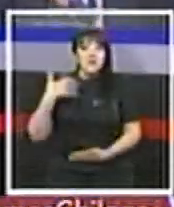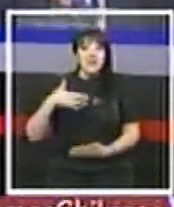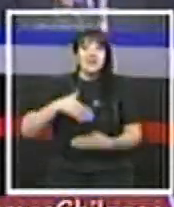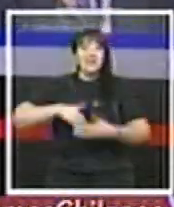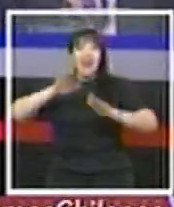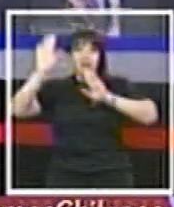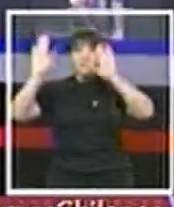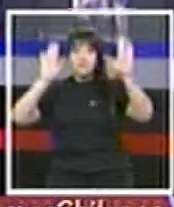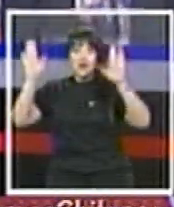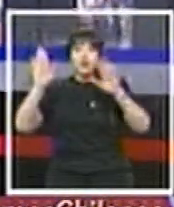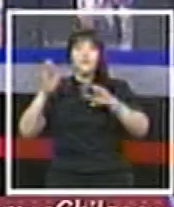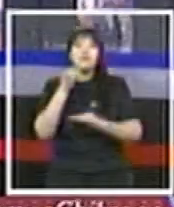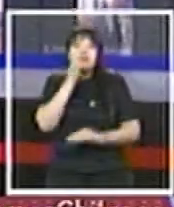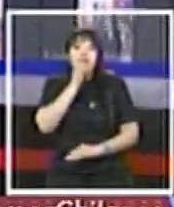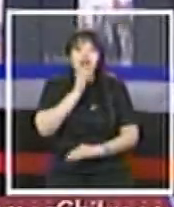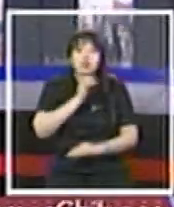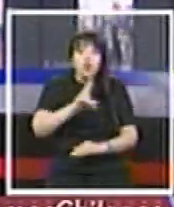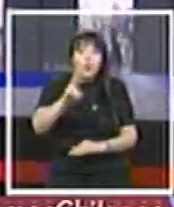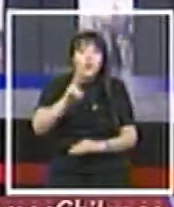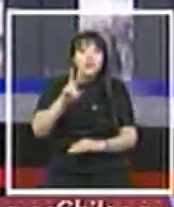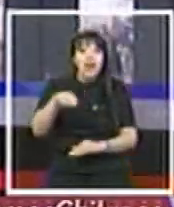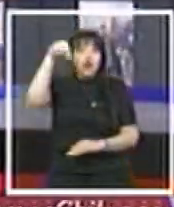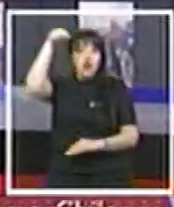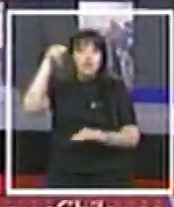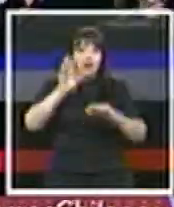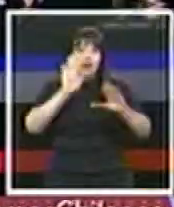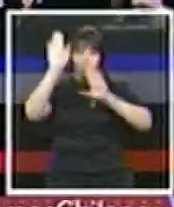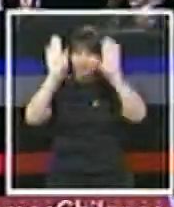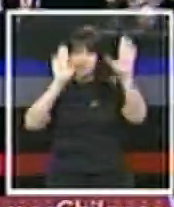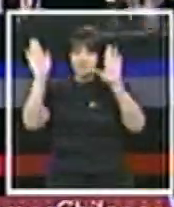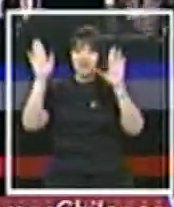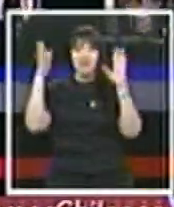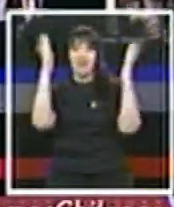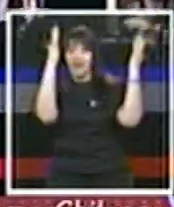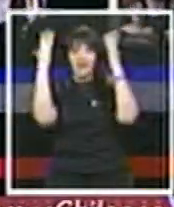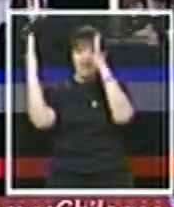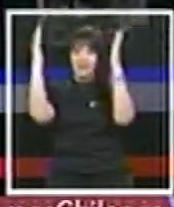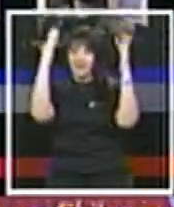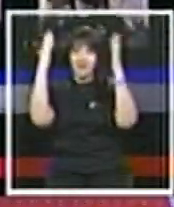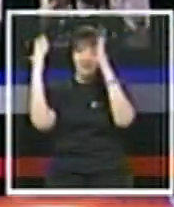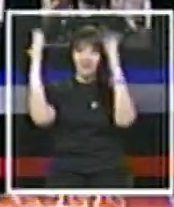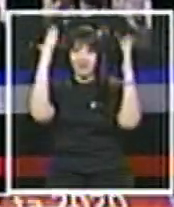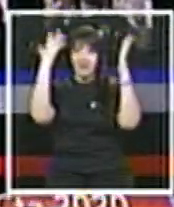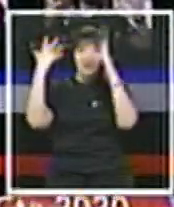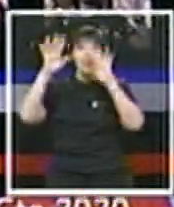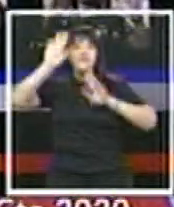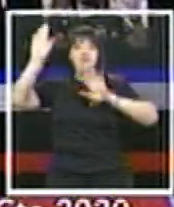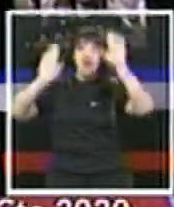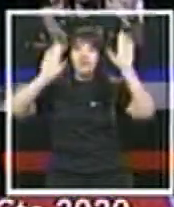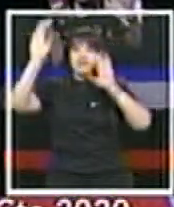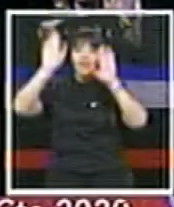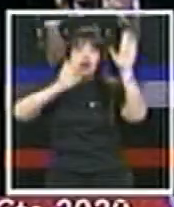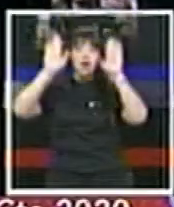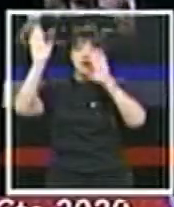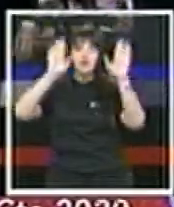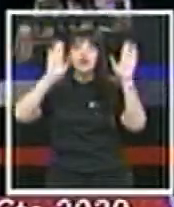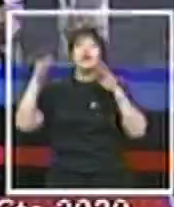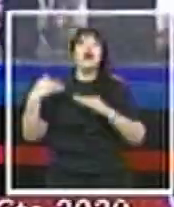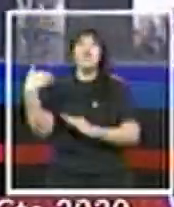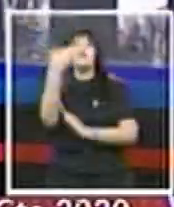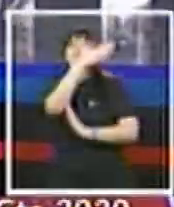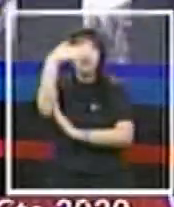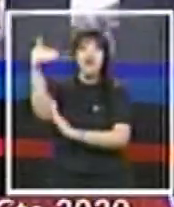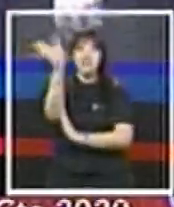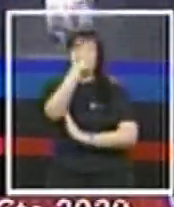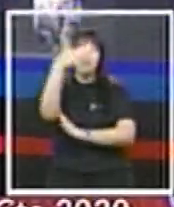sur, levantemos la mano del norte. Para eso. Que todo el mundo se mueve. Vamos norte, vamos sur. Eso, levanten las manos, hagan flamear las